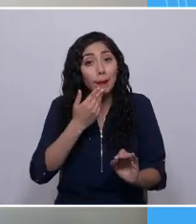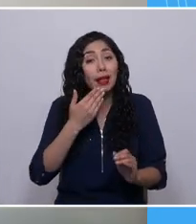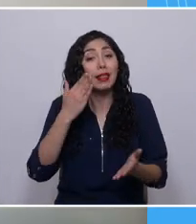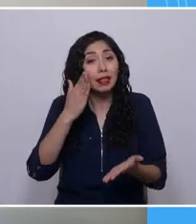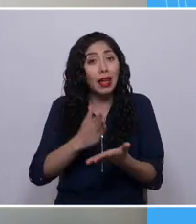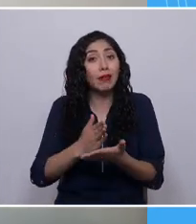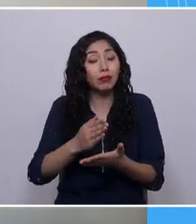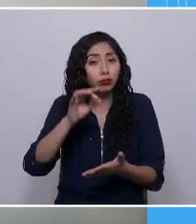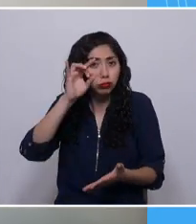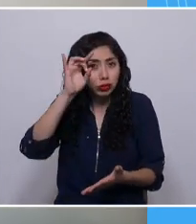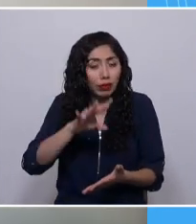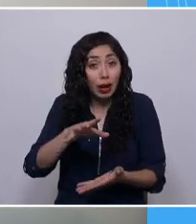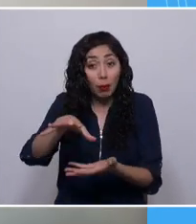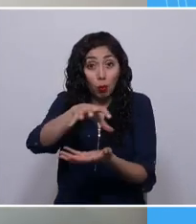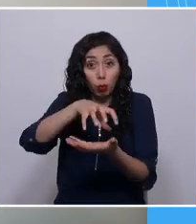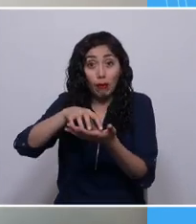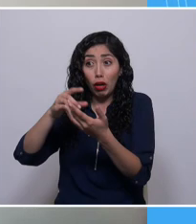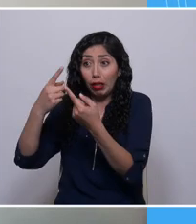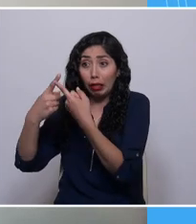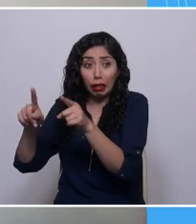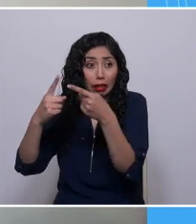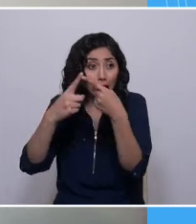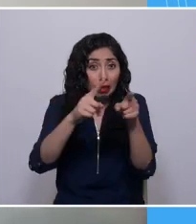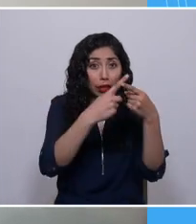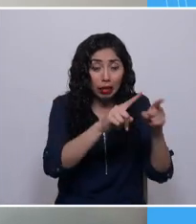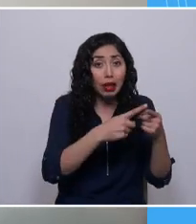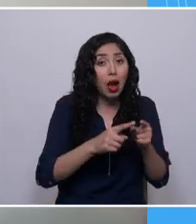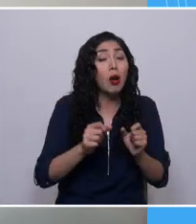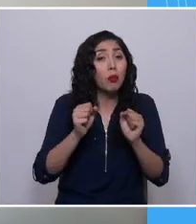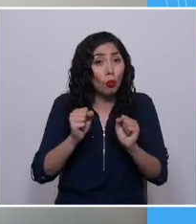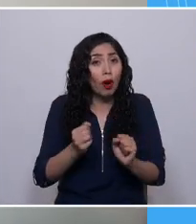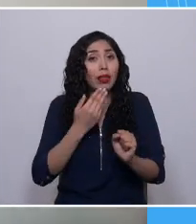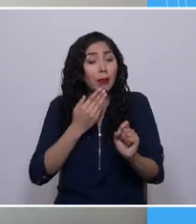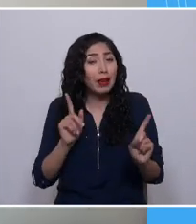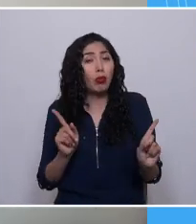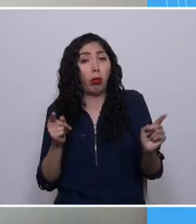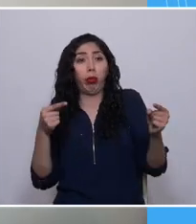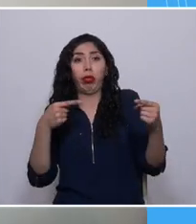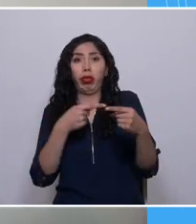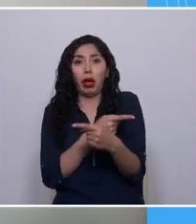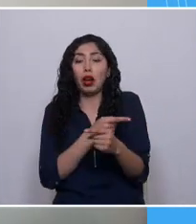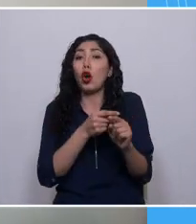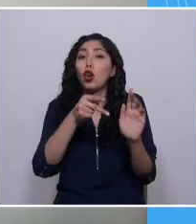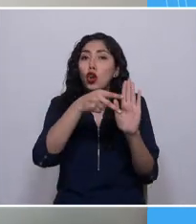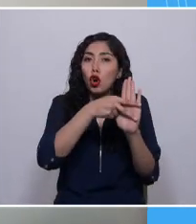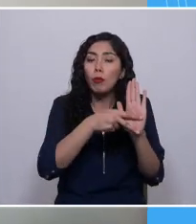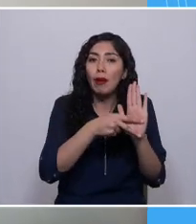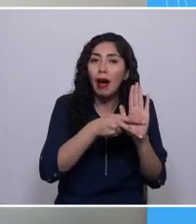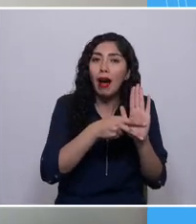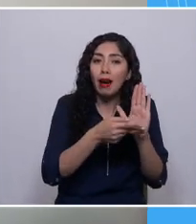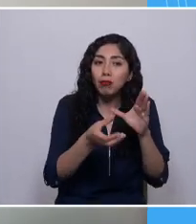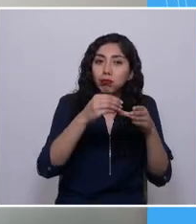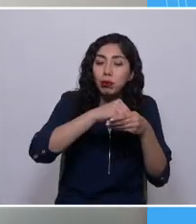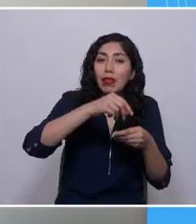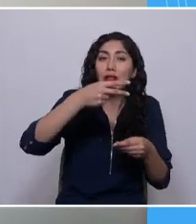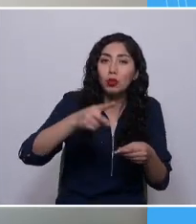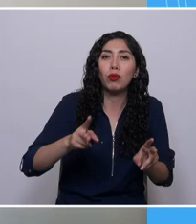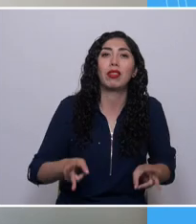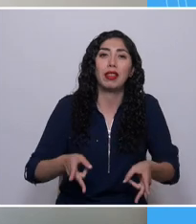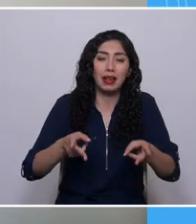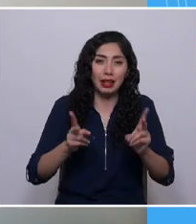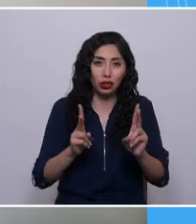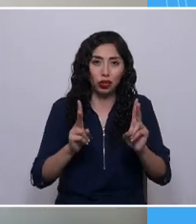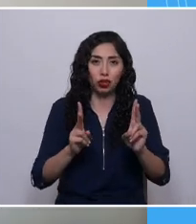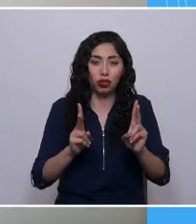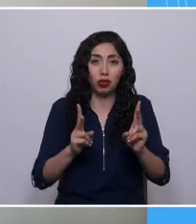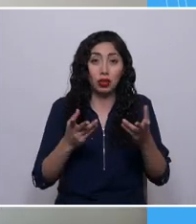al tratarse de pueblos diversos, pueden existir contradicciones entre las normas que forman parte de sus derechos consuetudinarios, todos los cuales